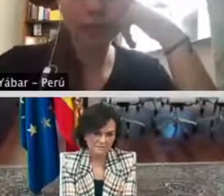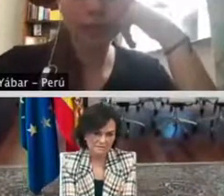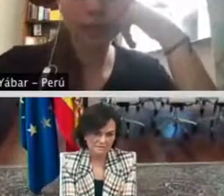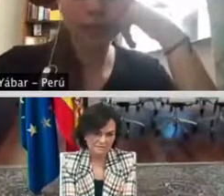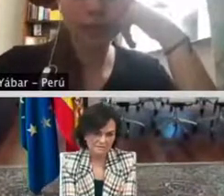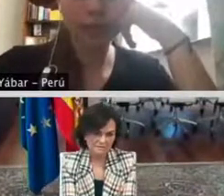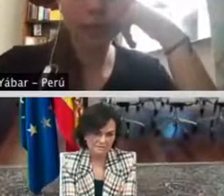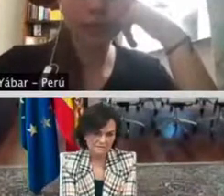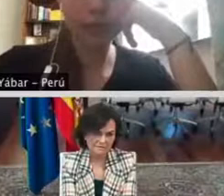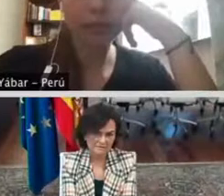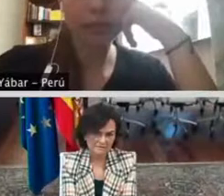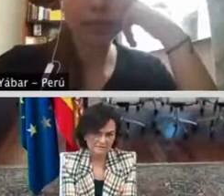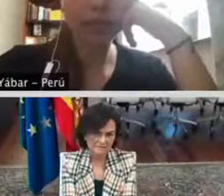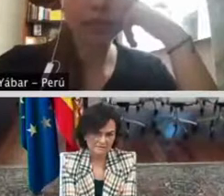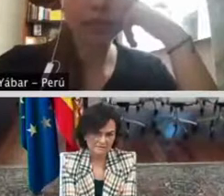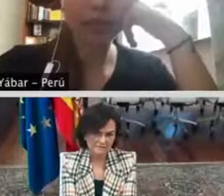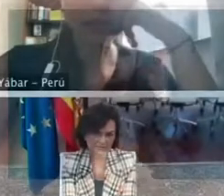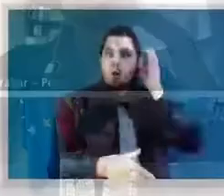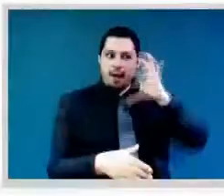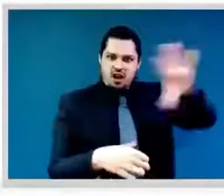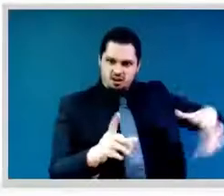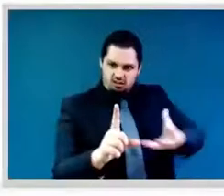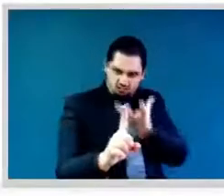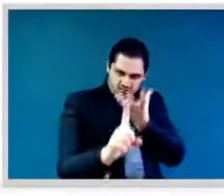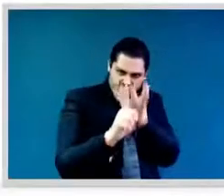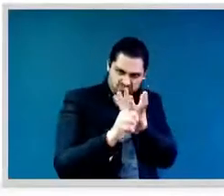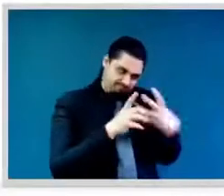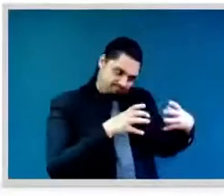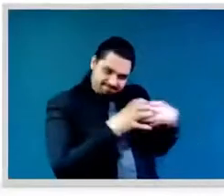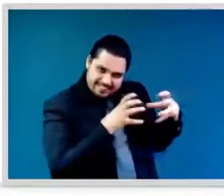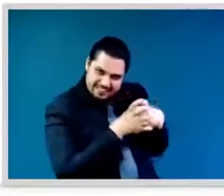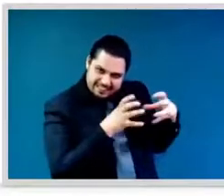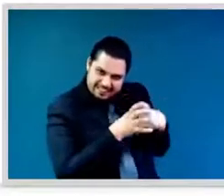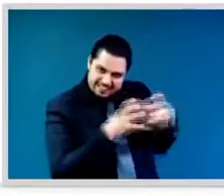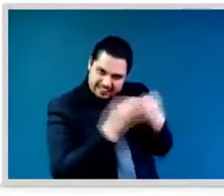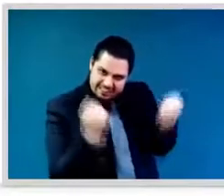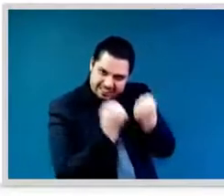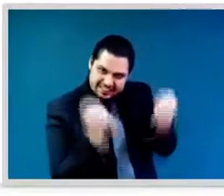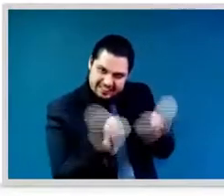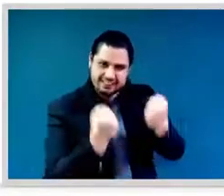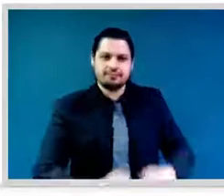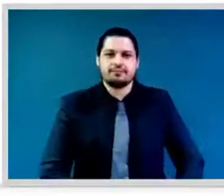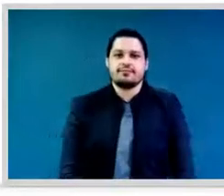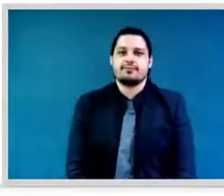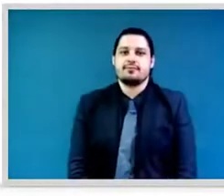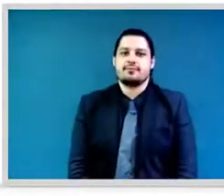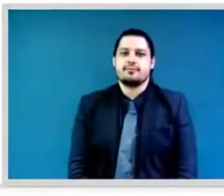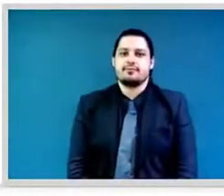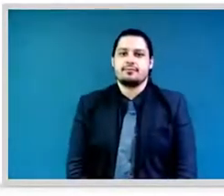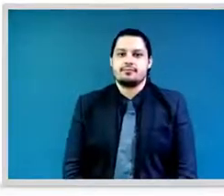participación de las mujeres. Pero también ningún conflicto habría tenido una